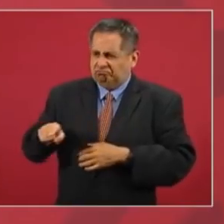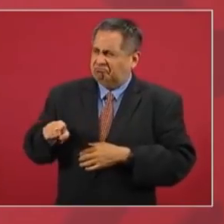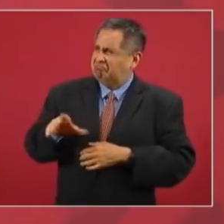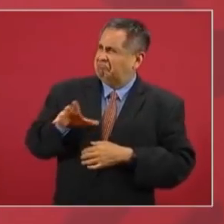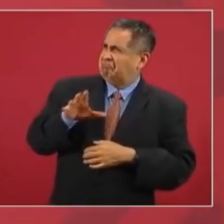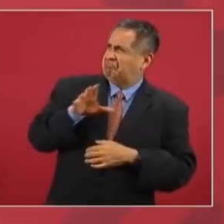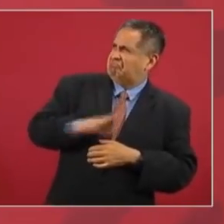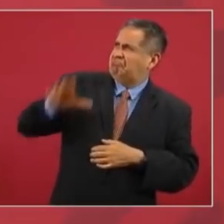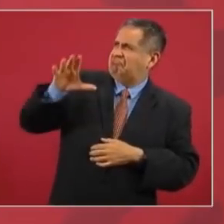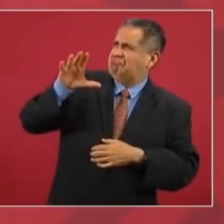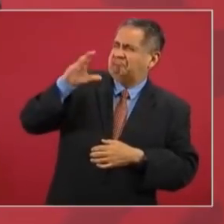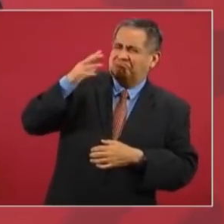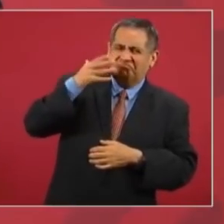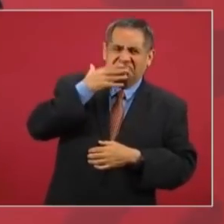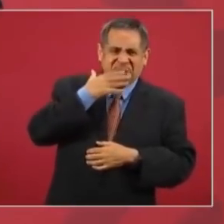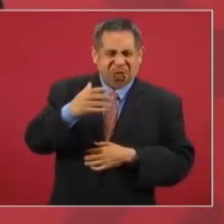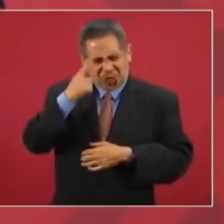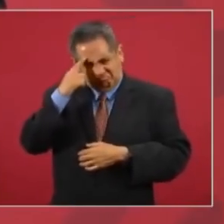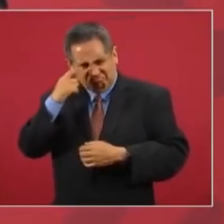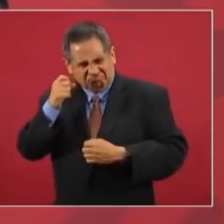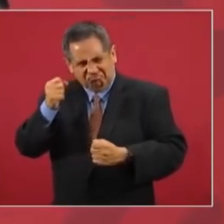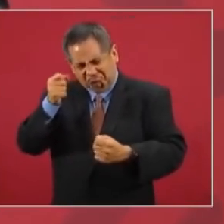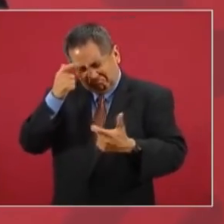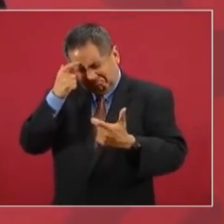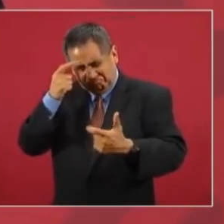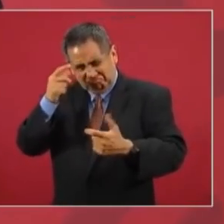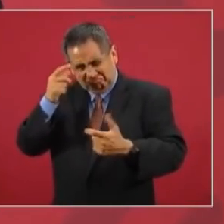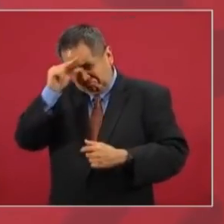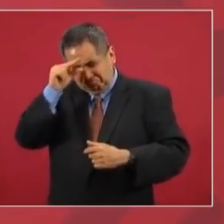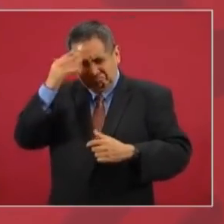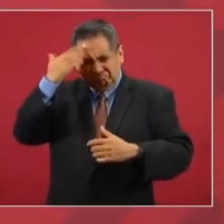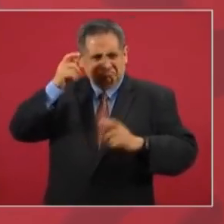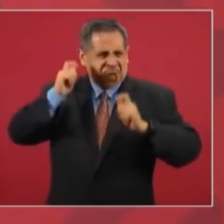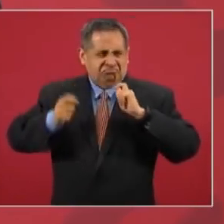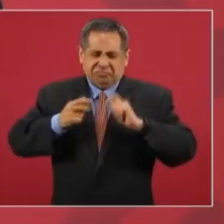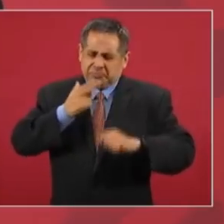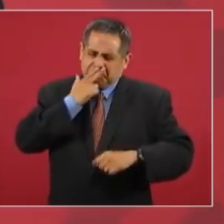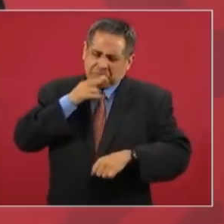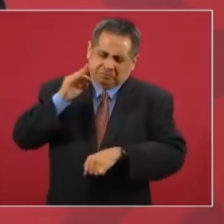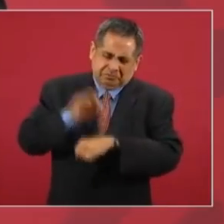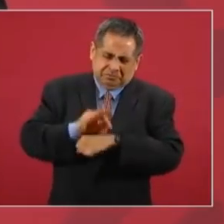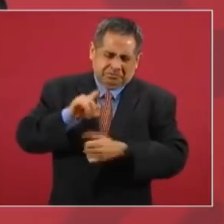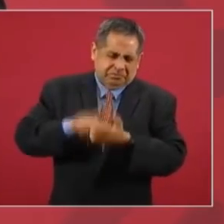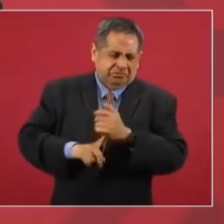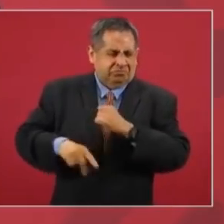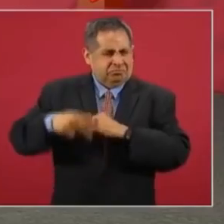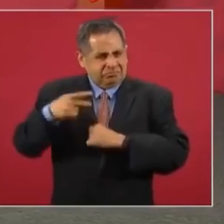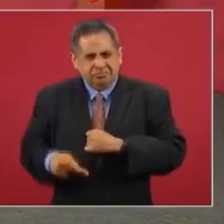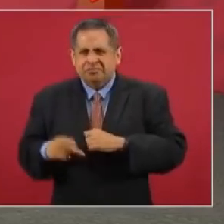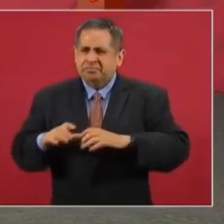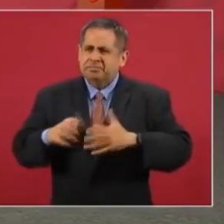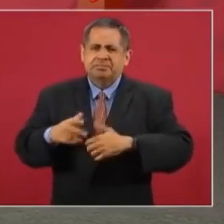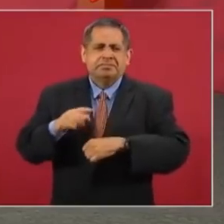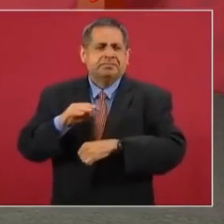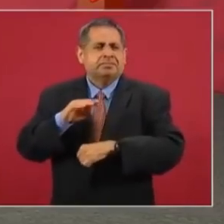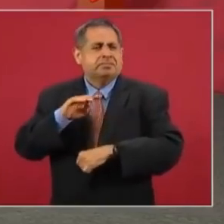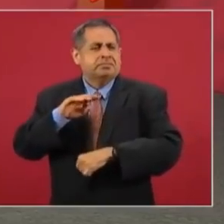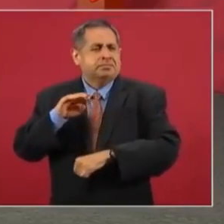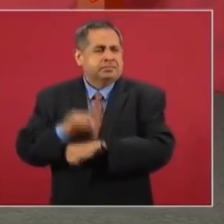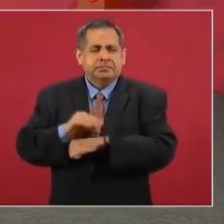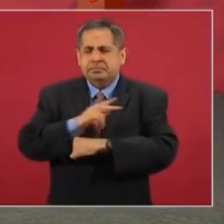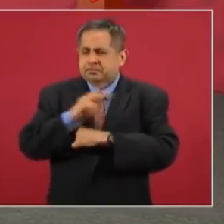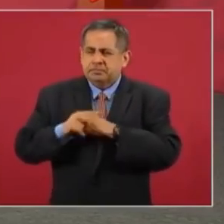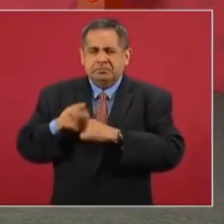gigantes, los mejores patriotas, los mejores